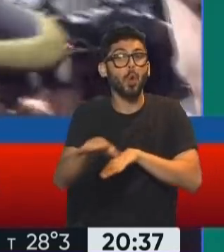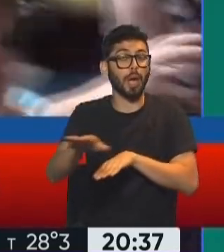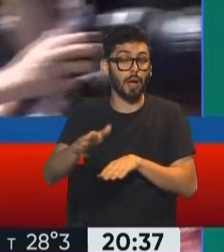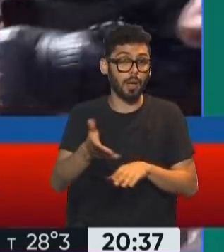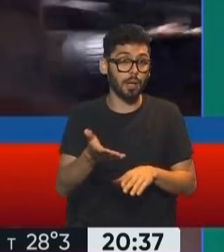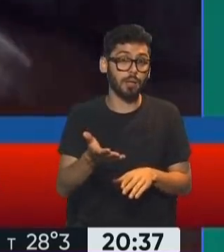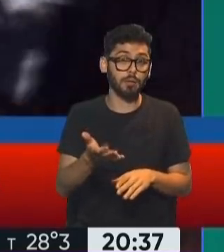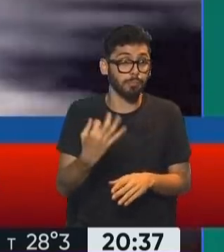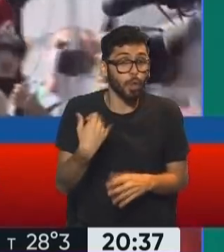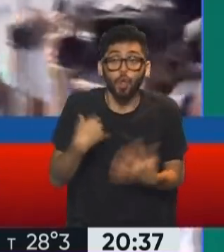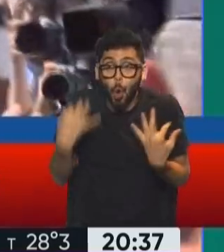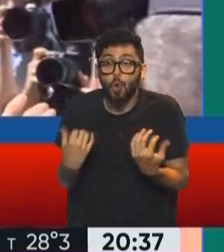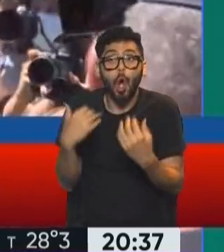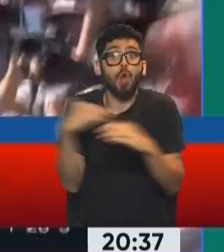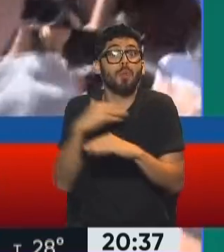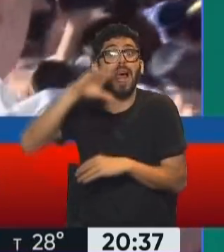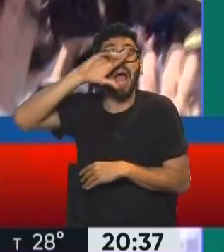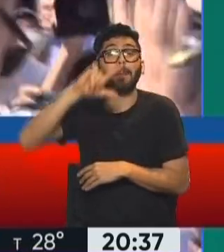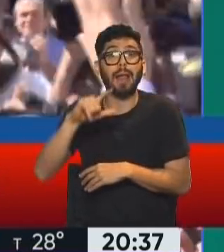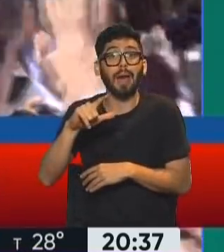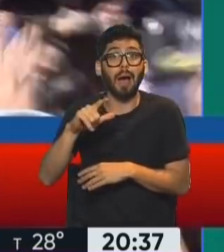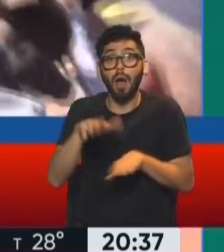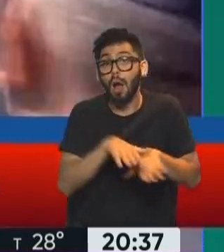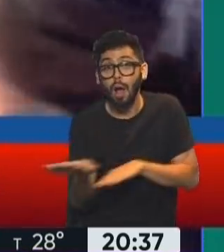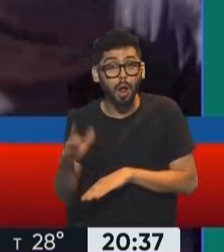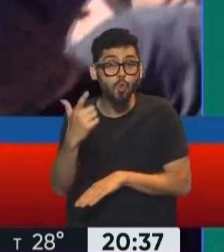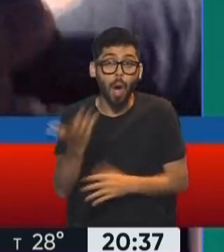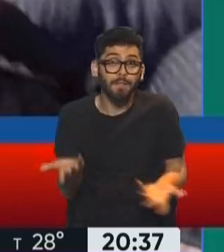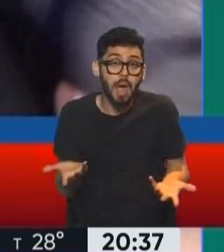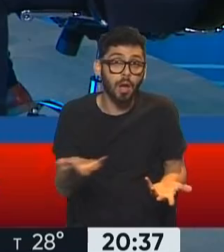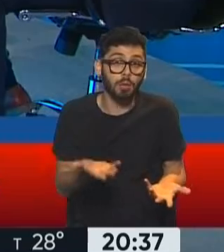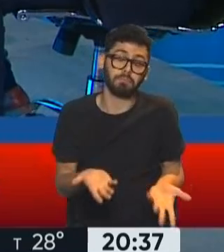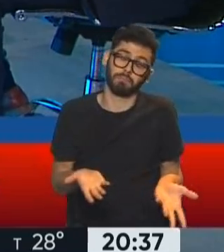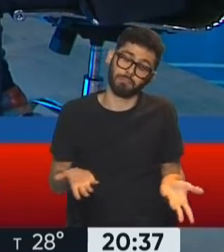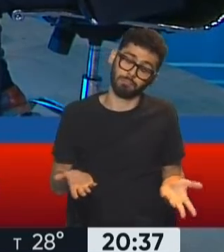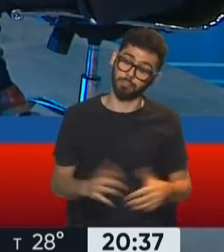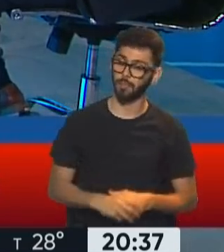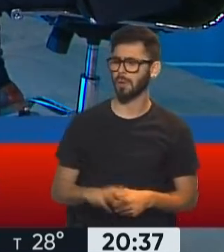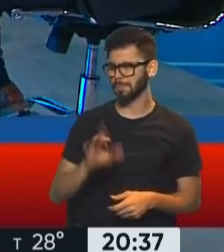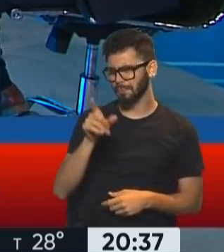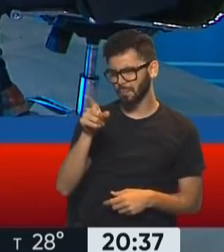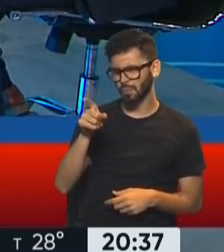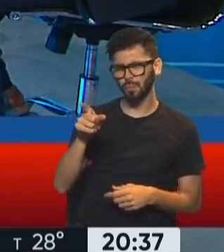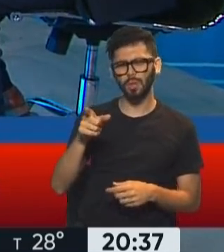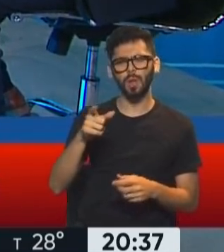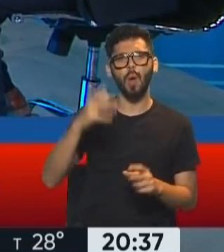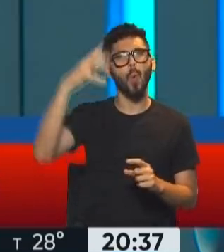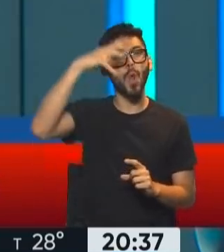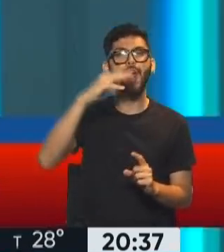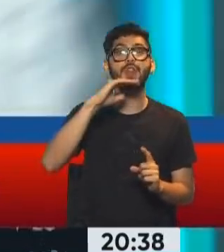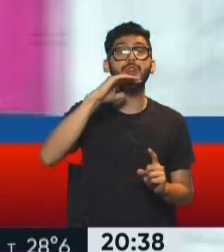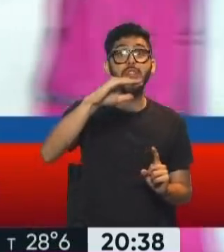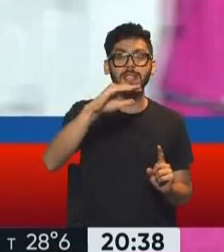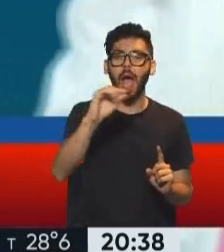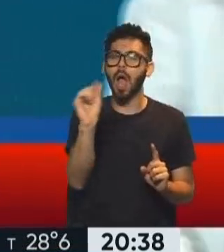muy cercana que es la autopista La Plata. Nadie te paraba. Hay una lectura adicional respecto de lo que mencionaba Patricia Bullrich. En